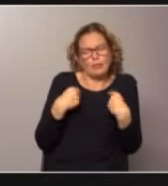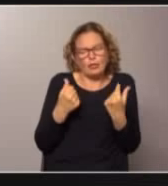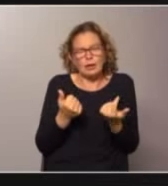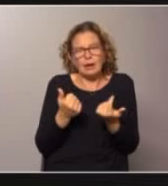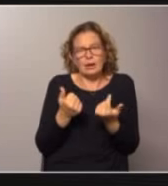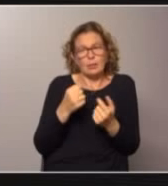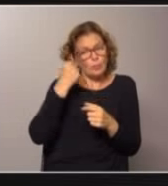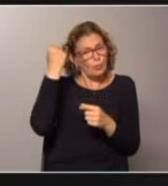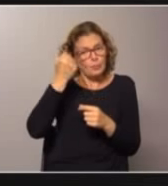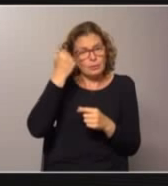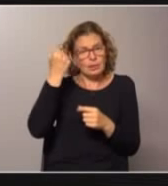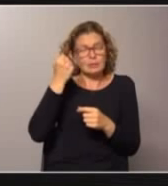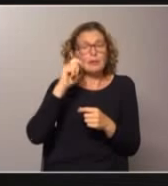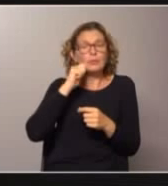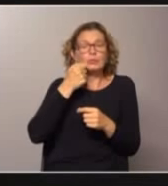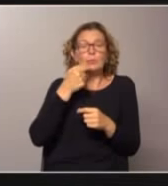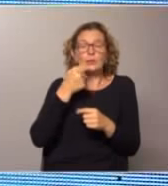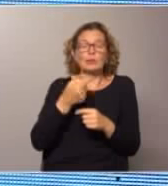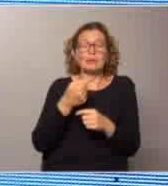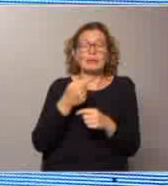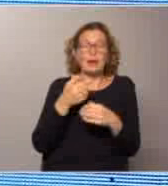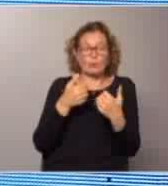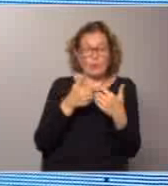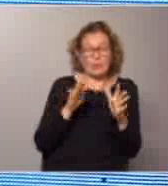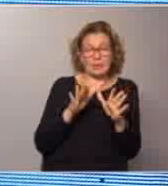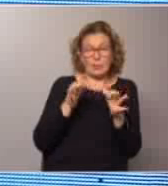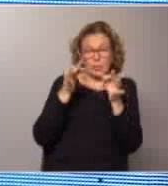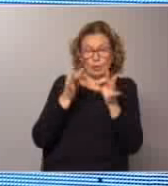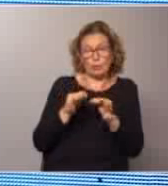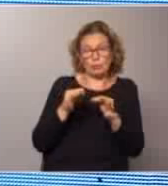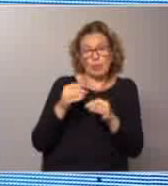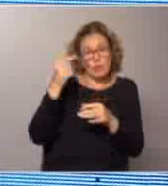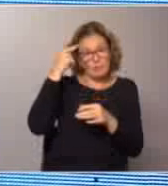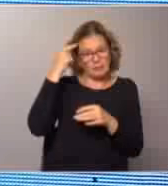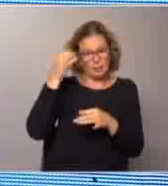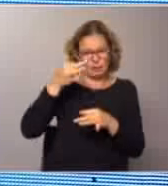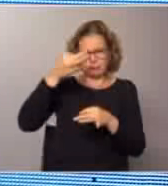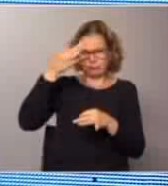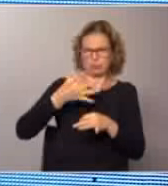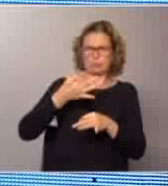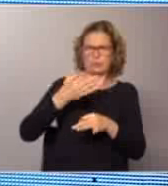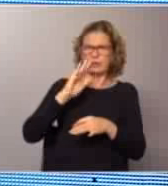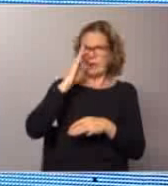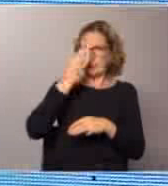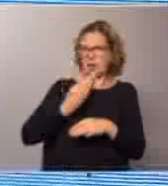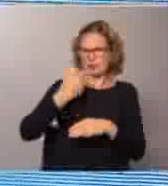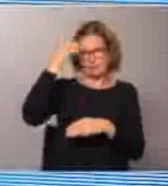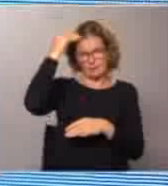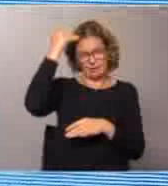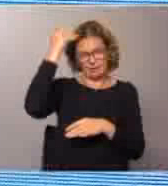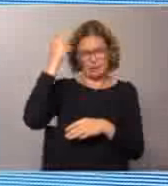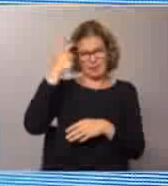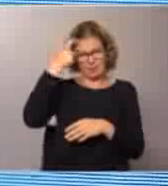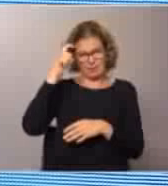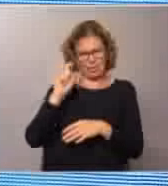súper importante por eso me gustó cuando decías alicio que justamente nos queremos seres muy racionales y a veces la imagen del cerebro genera